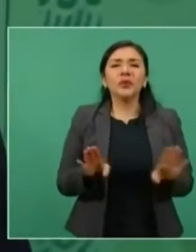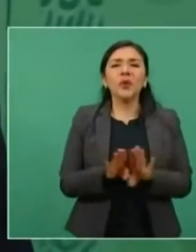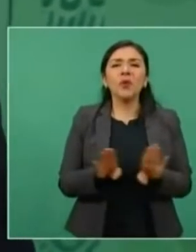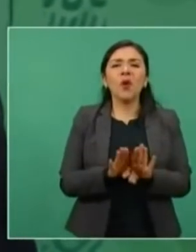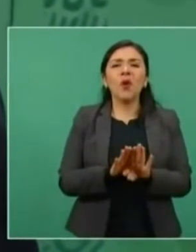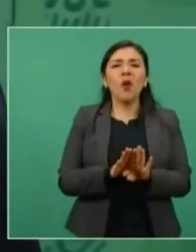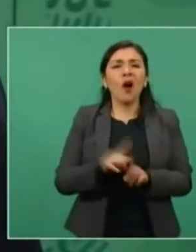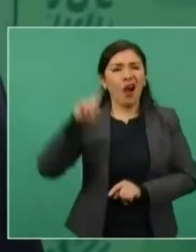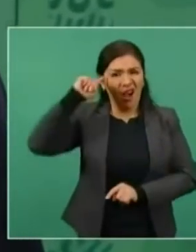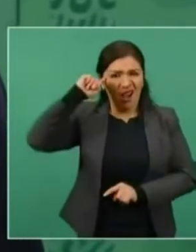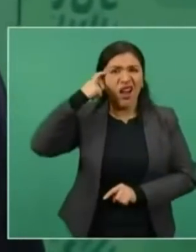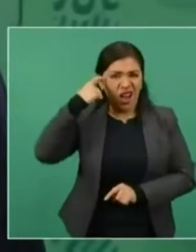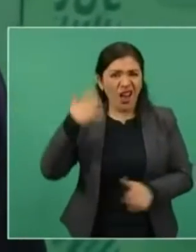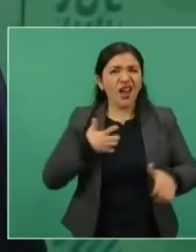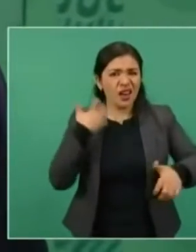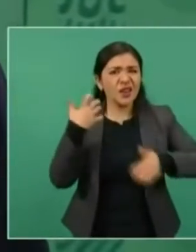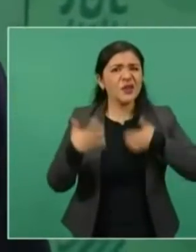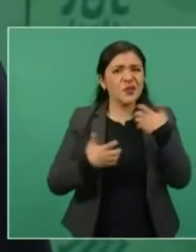enojo